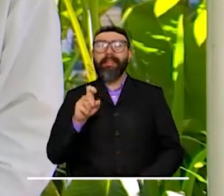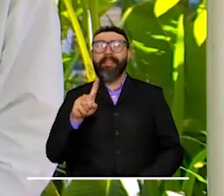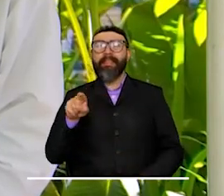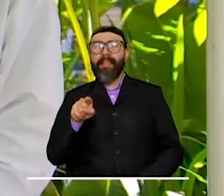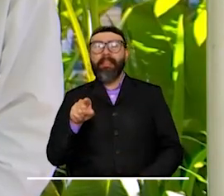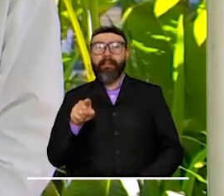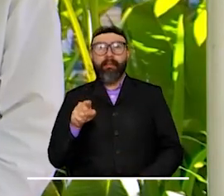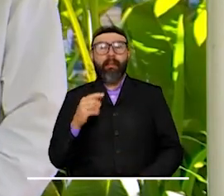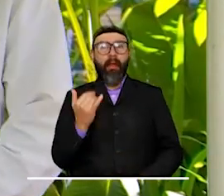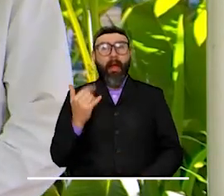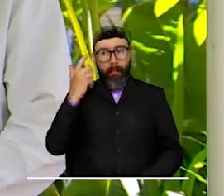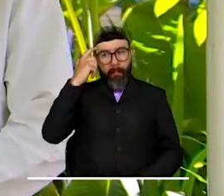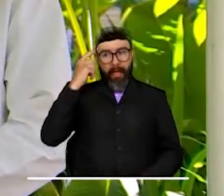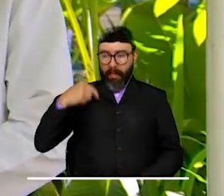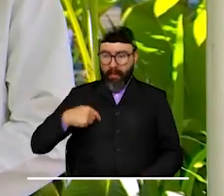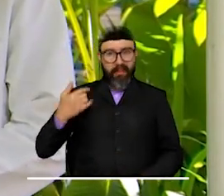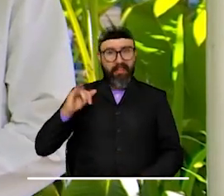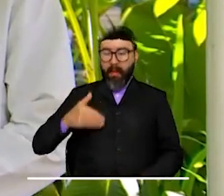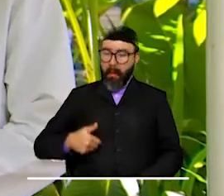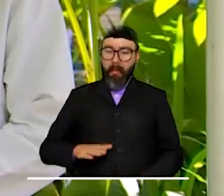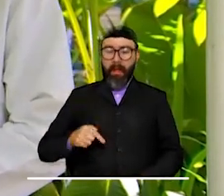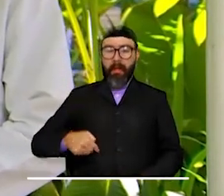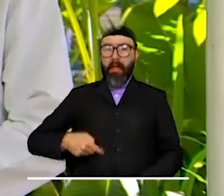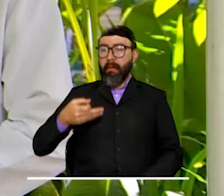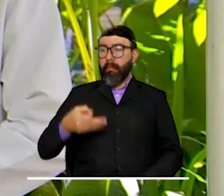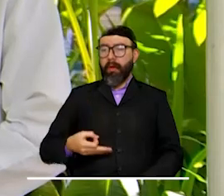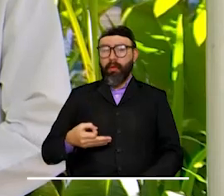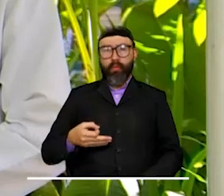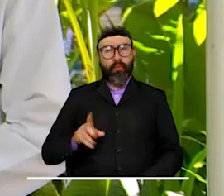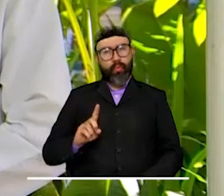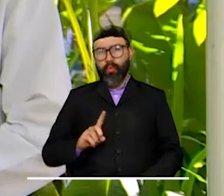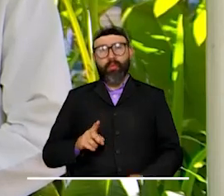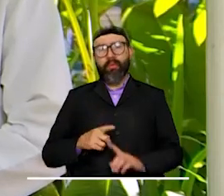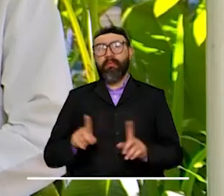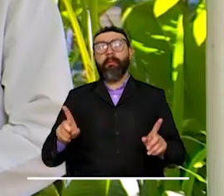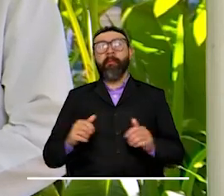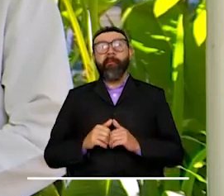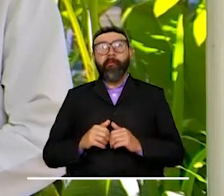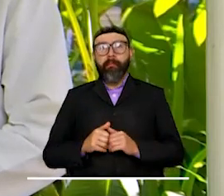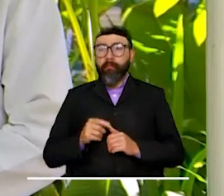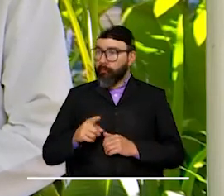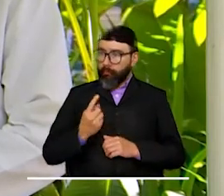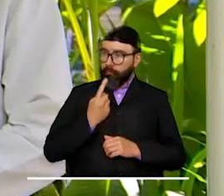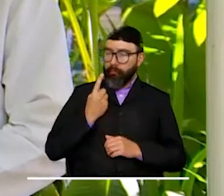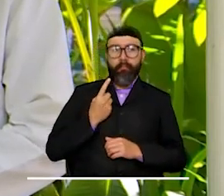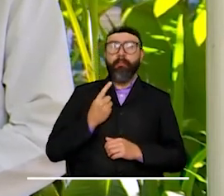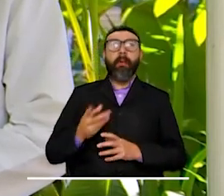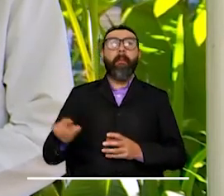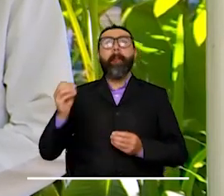claro, piensan que son los cálculos. Pero no solo esto, también podemos encontrar